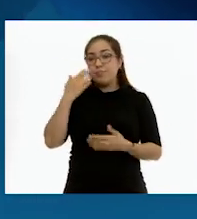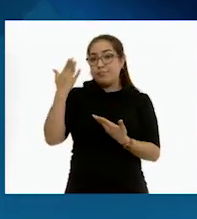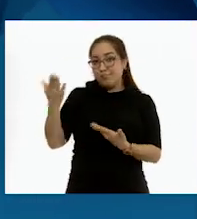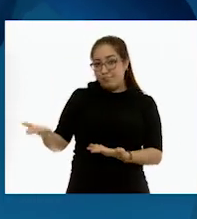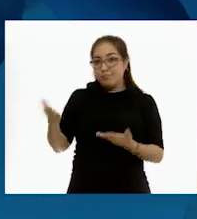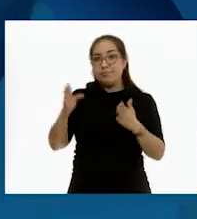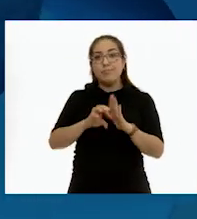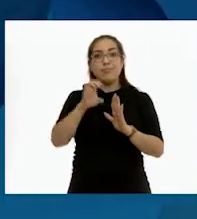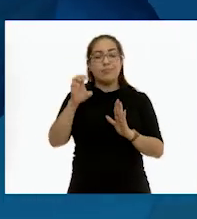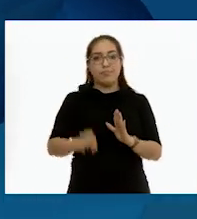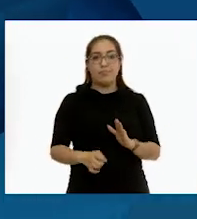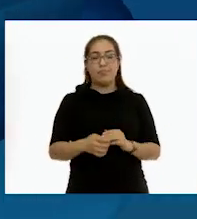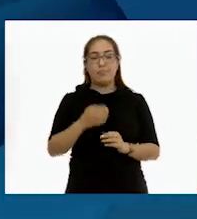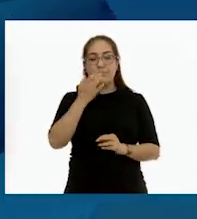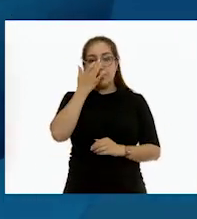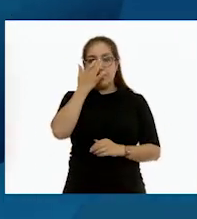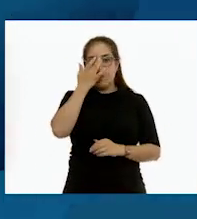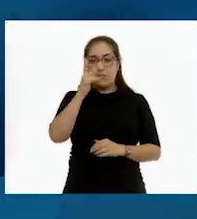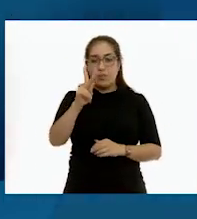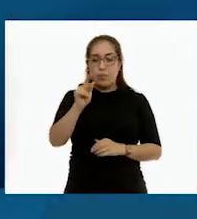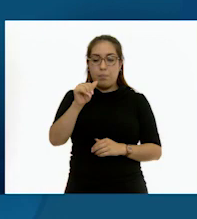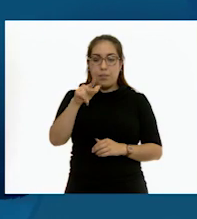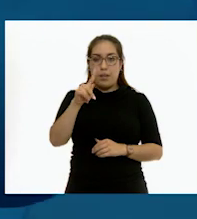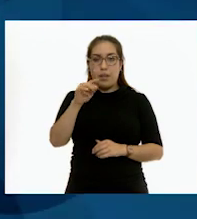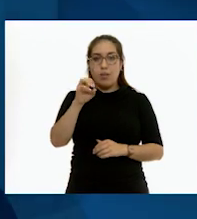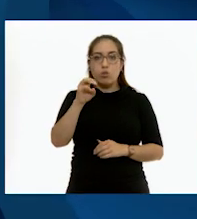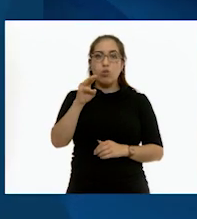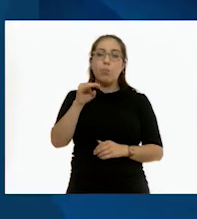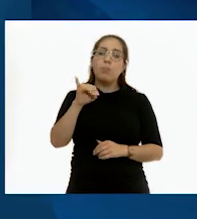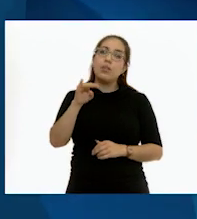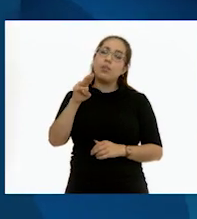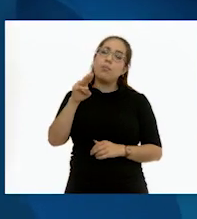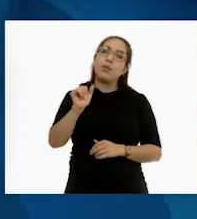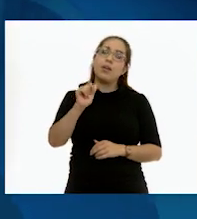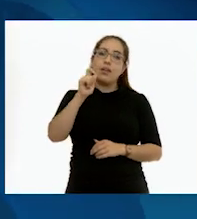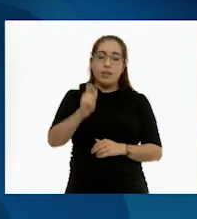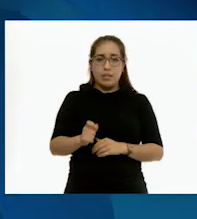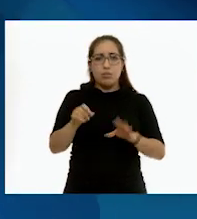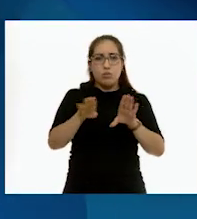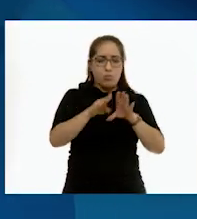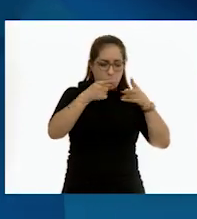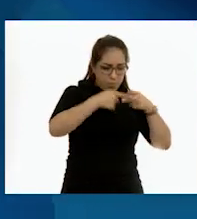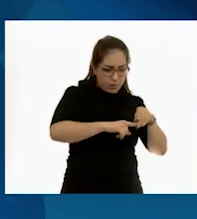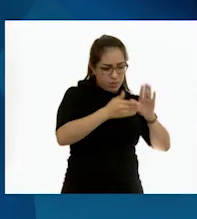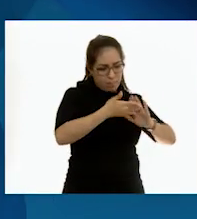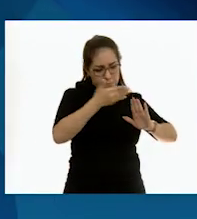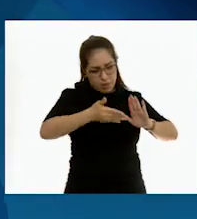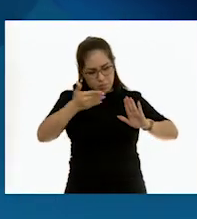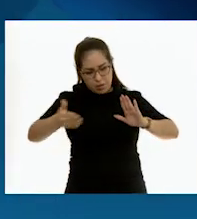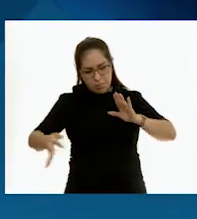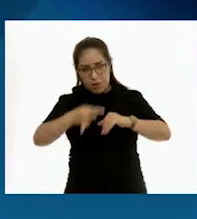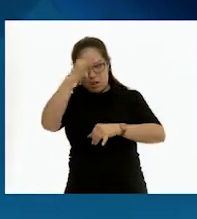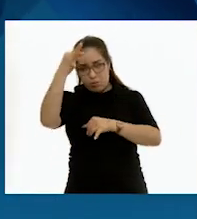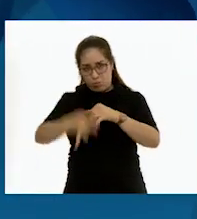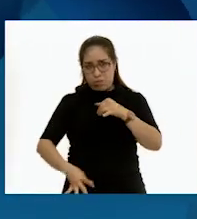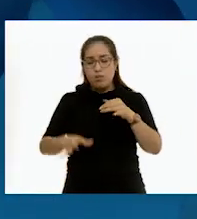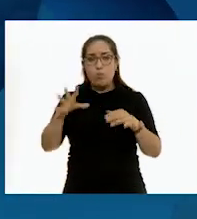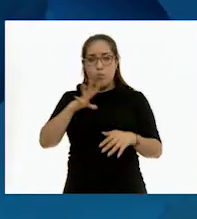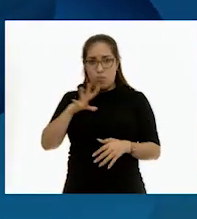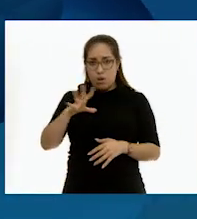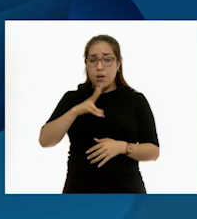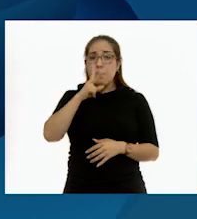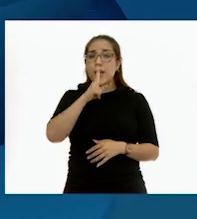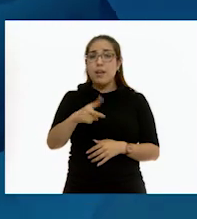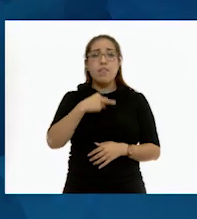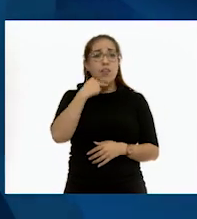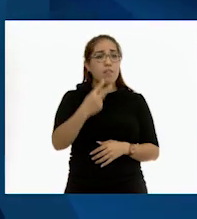sentido, podríamos decir que la pantomima nos cuenta una historia con un inicio, un desarrollo y un final, siempre sin el uso de la